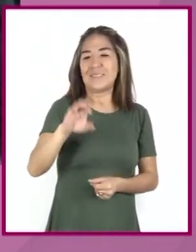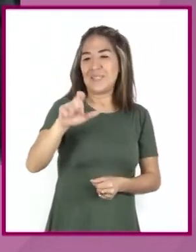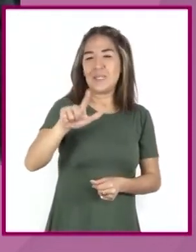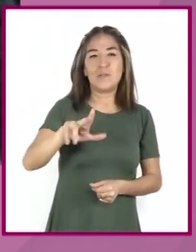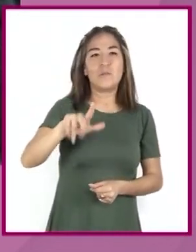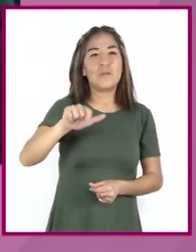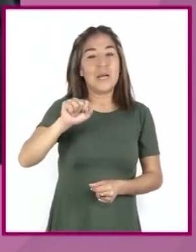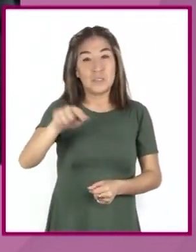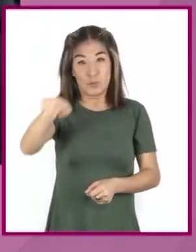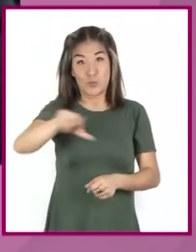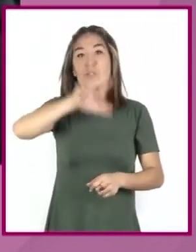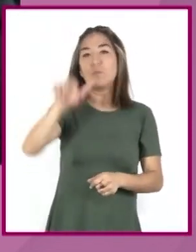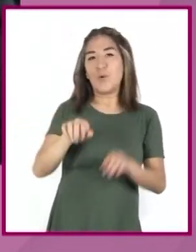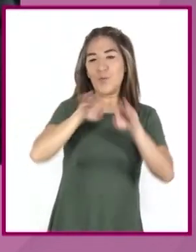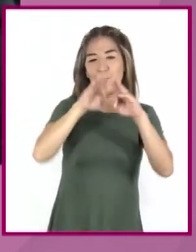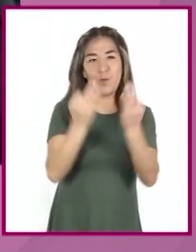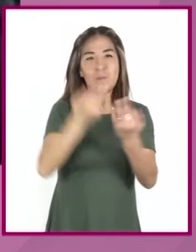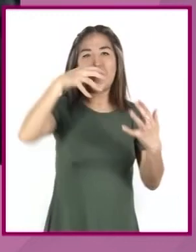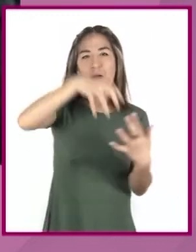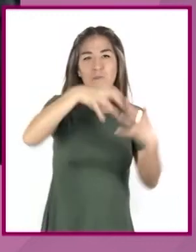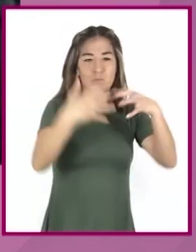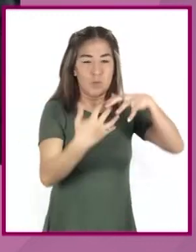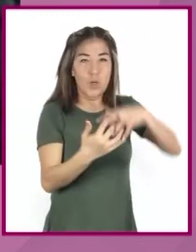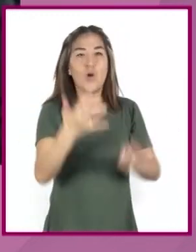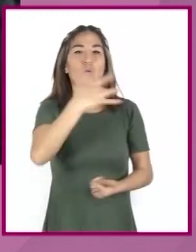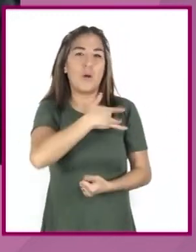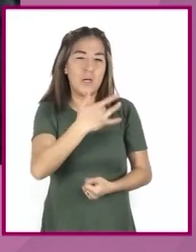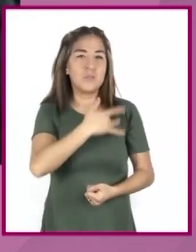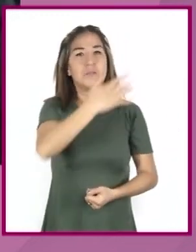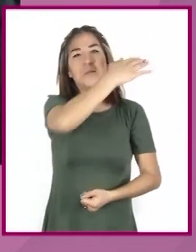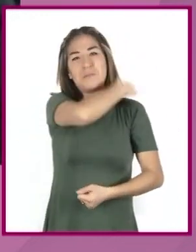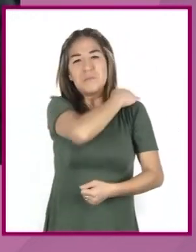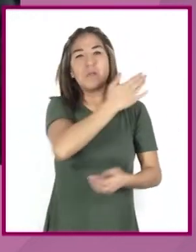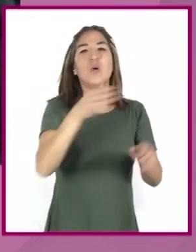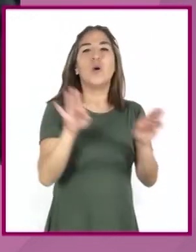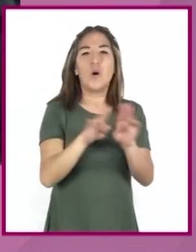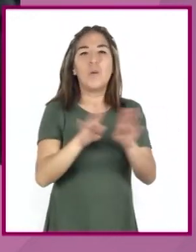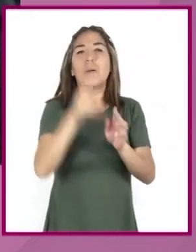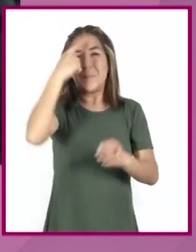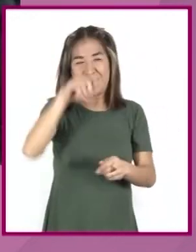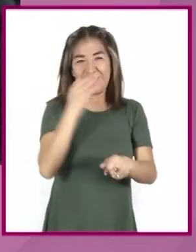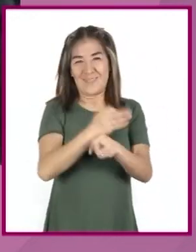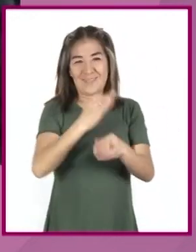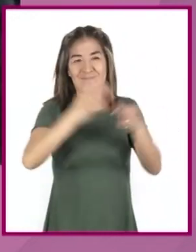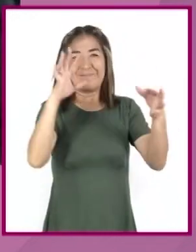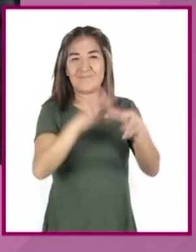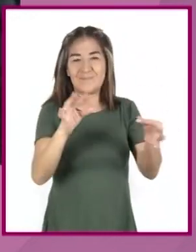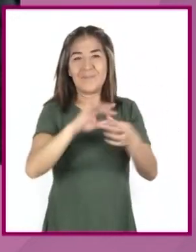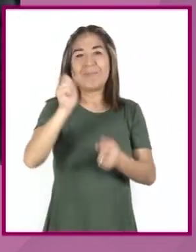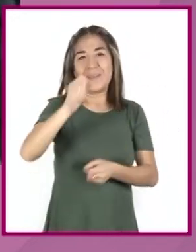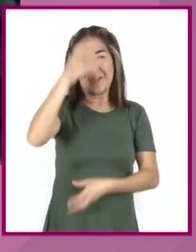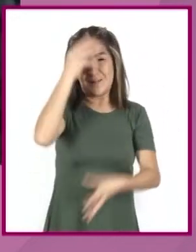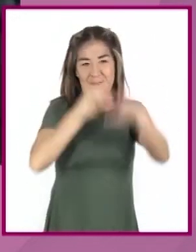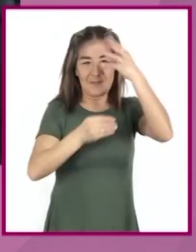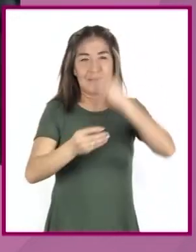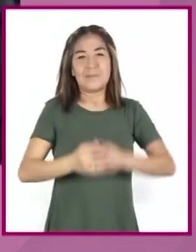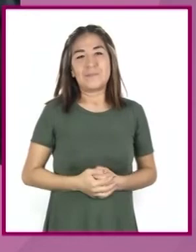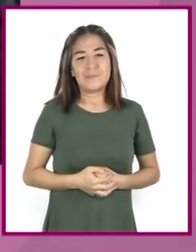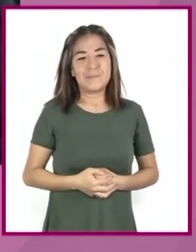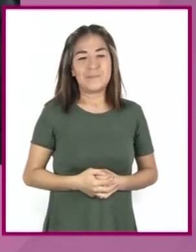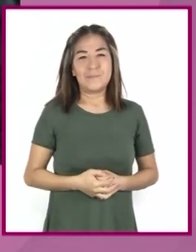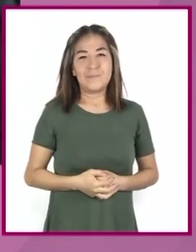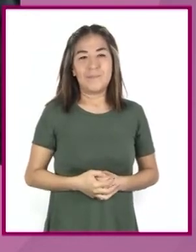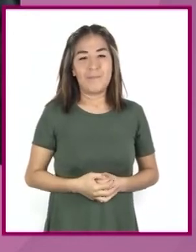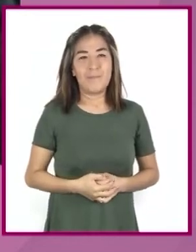forman tejidos, órganos, sistemas y aparatos, que vimos a detalle a lo largo de las sesiones de este aprendizaje.